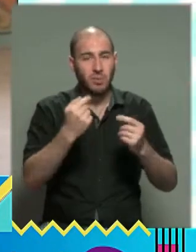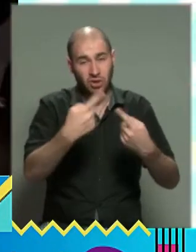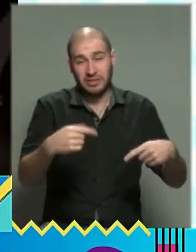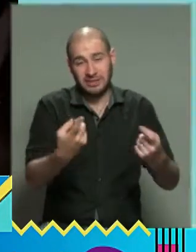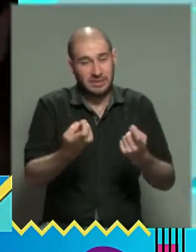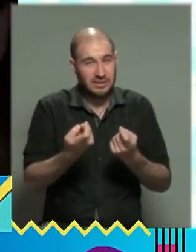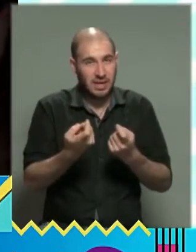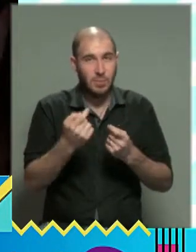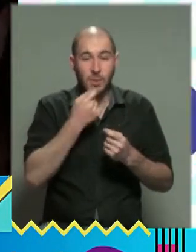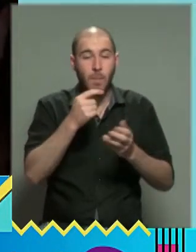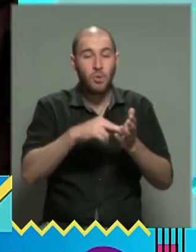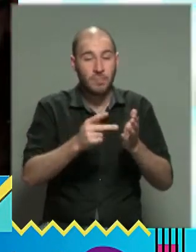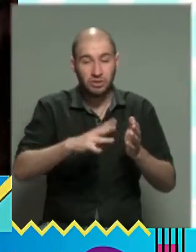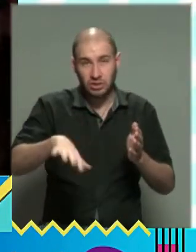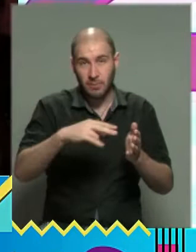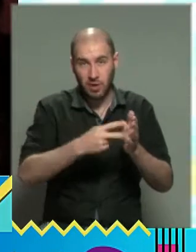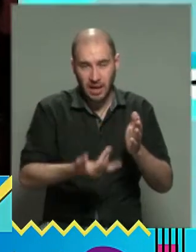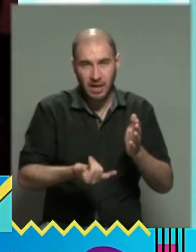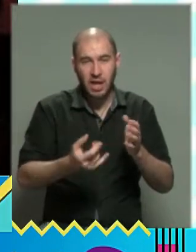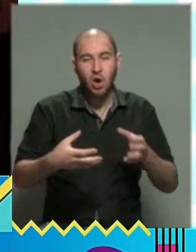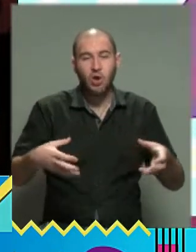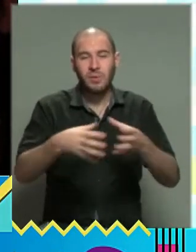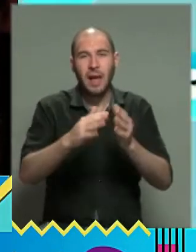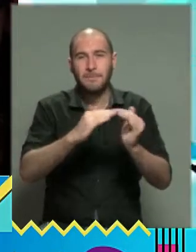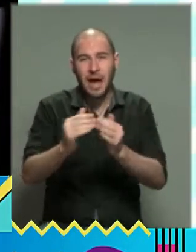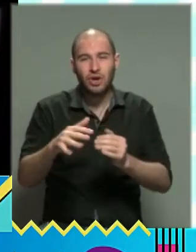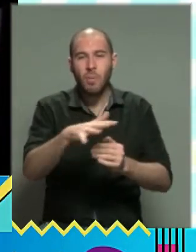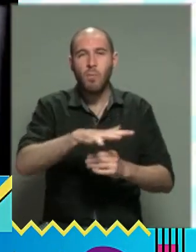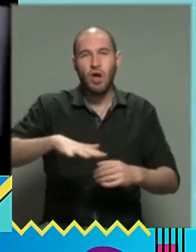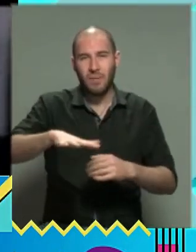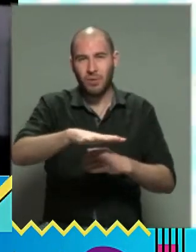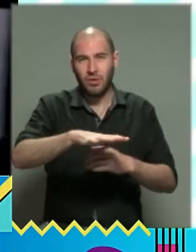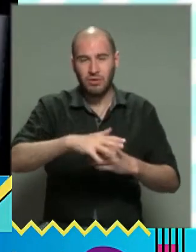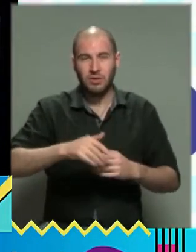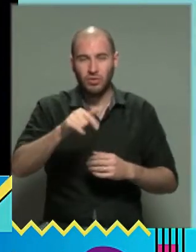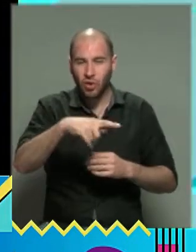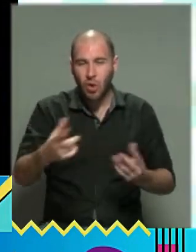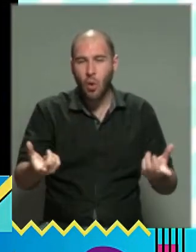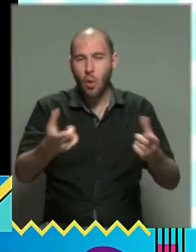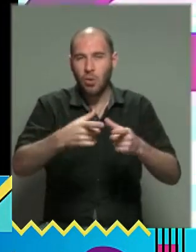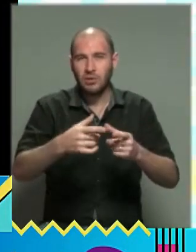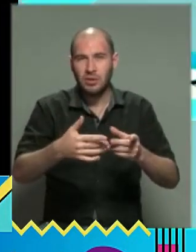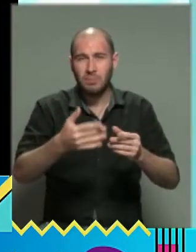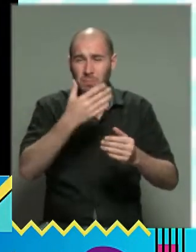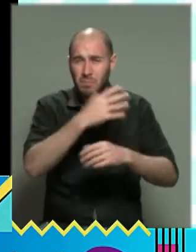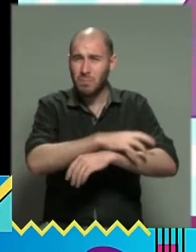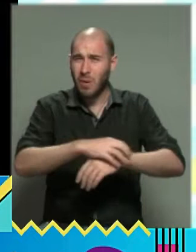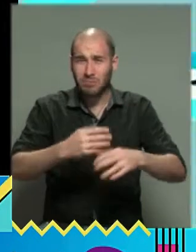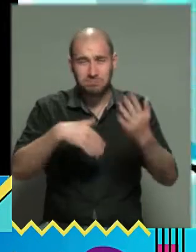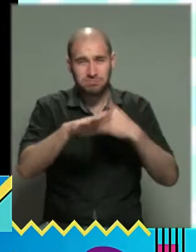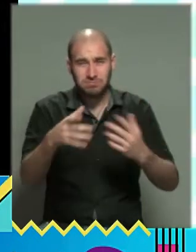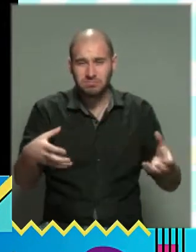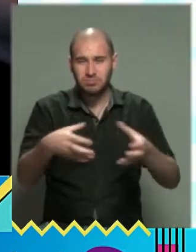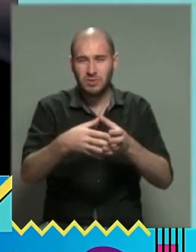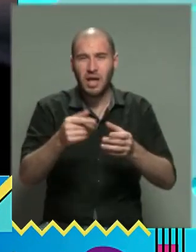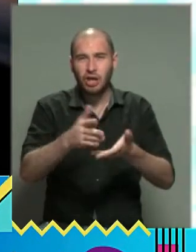necesidad. Es decir, cuando tiene un problema la sociedad, la comunidad, el barrio, el pueblo, se juntan los más humildes fundamentalmente